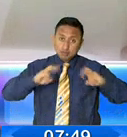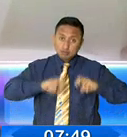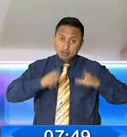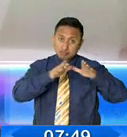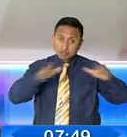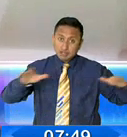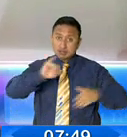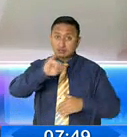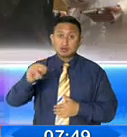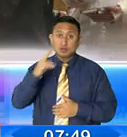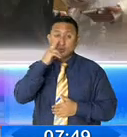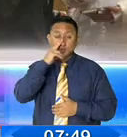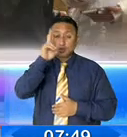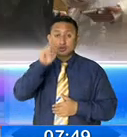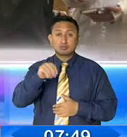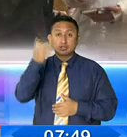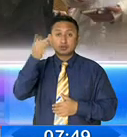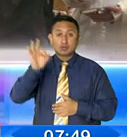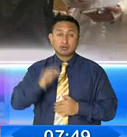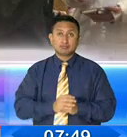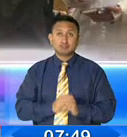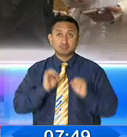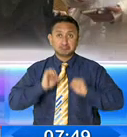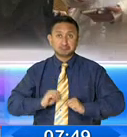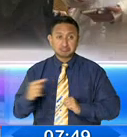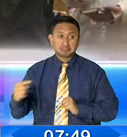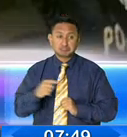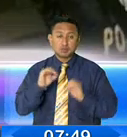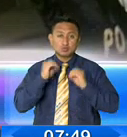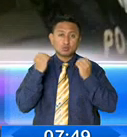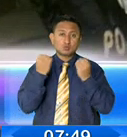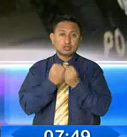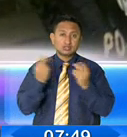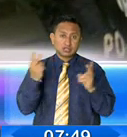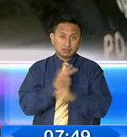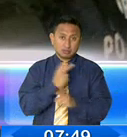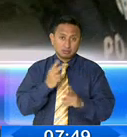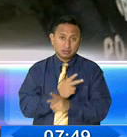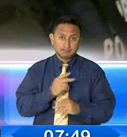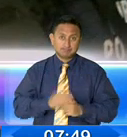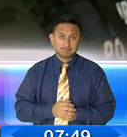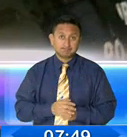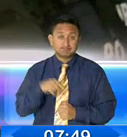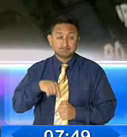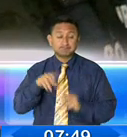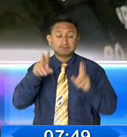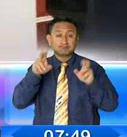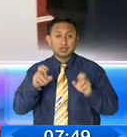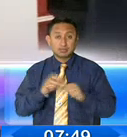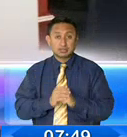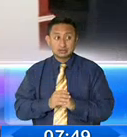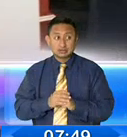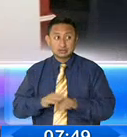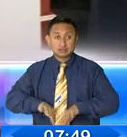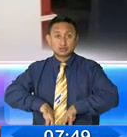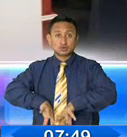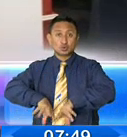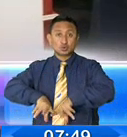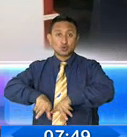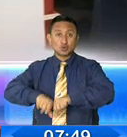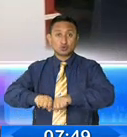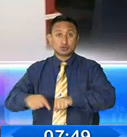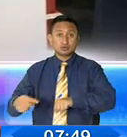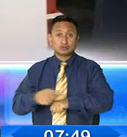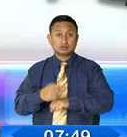junio de 2019 por presunta delincuencia organizada relacionada con actos de corrupción en instituciones